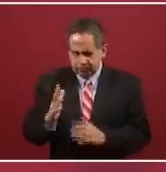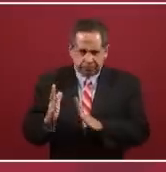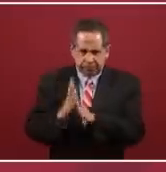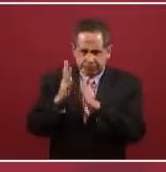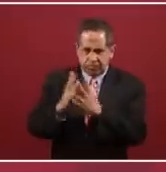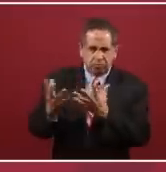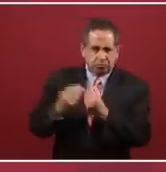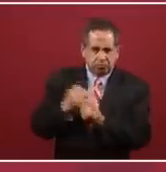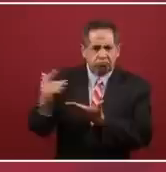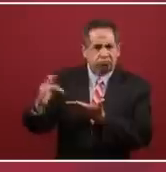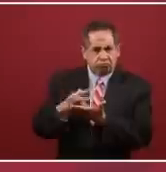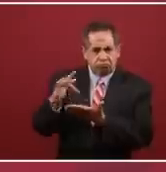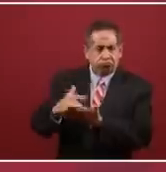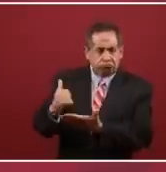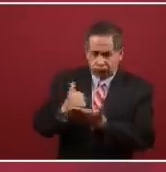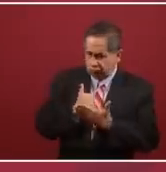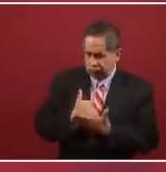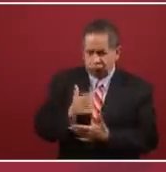Nos están ayudando